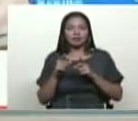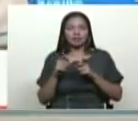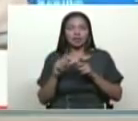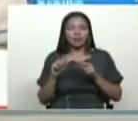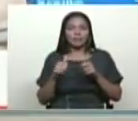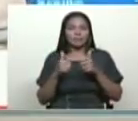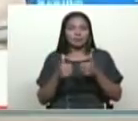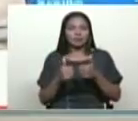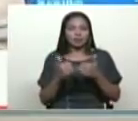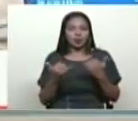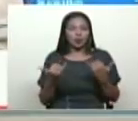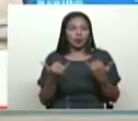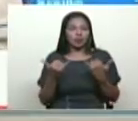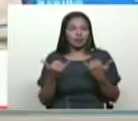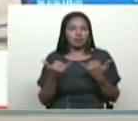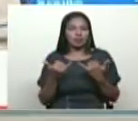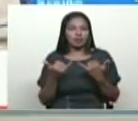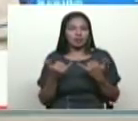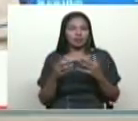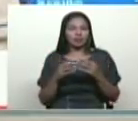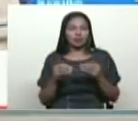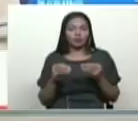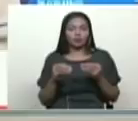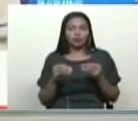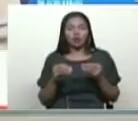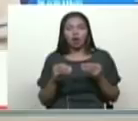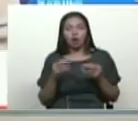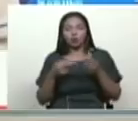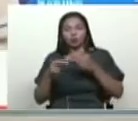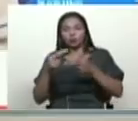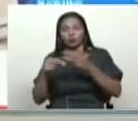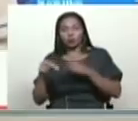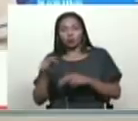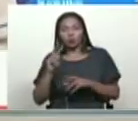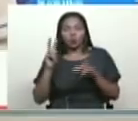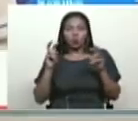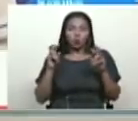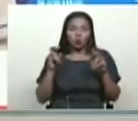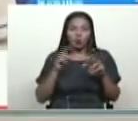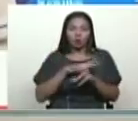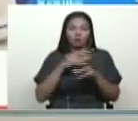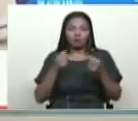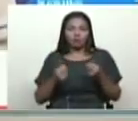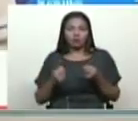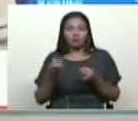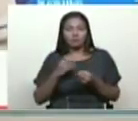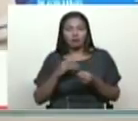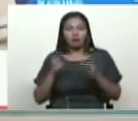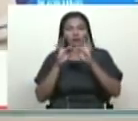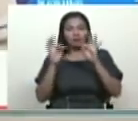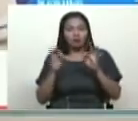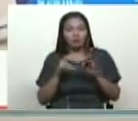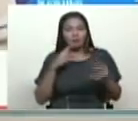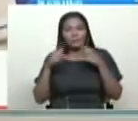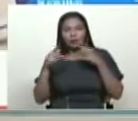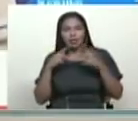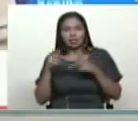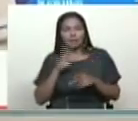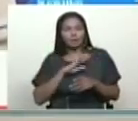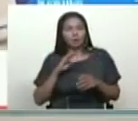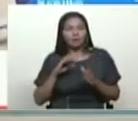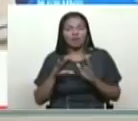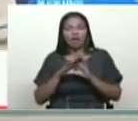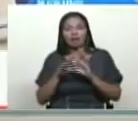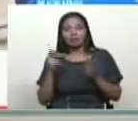inicial de la construcción de un nuevo y poderoso modelo político de democracia protagónica